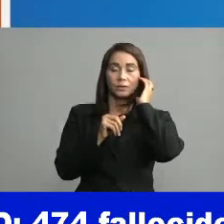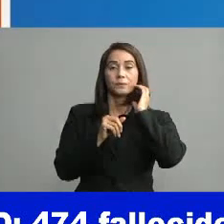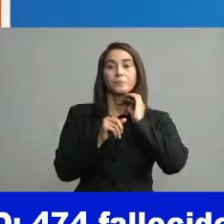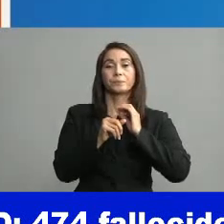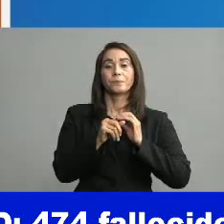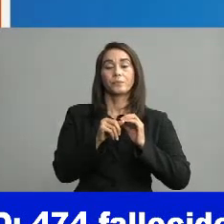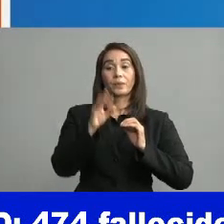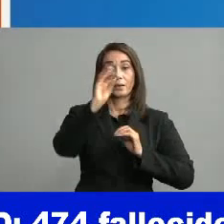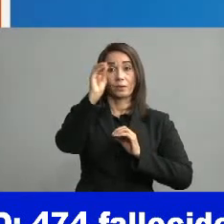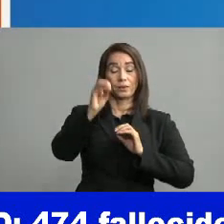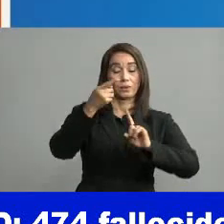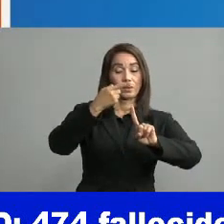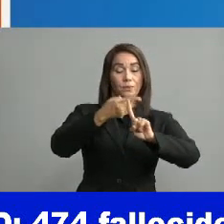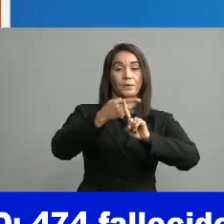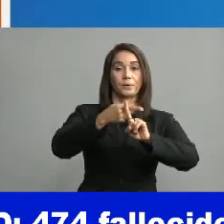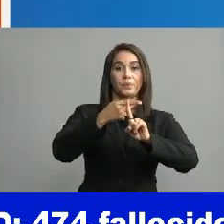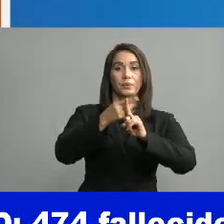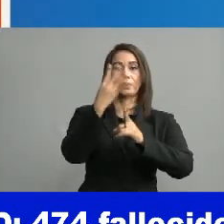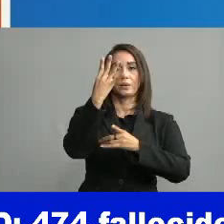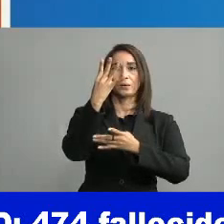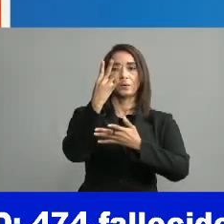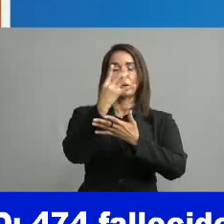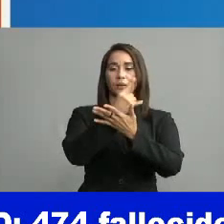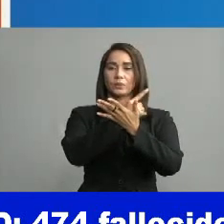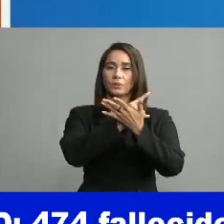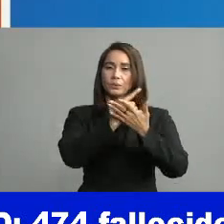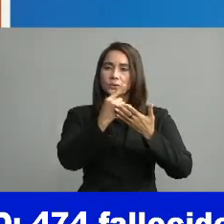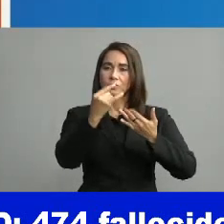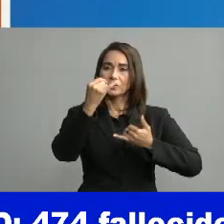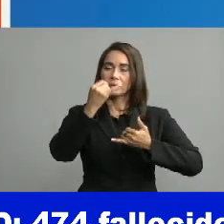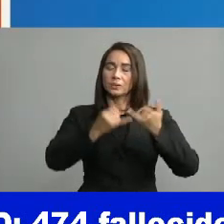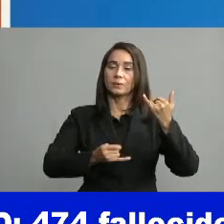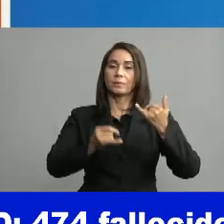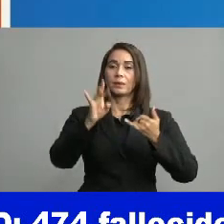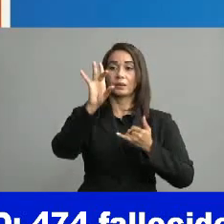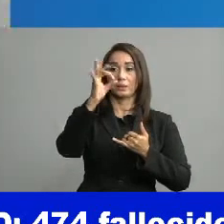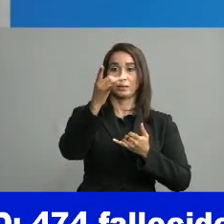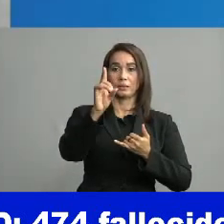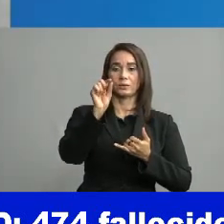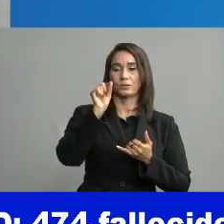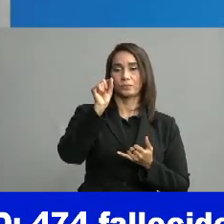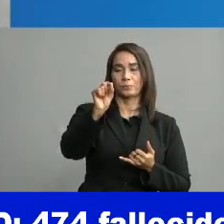de positividad de las últimas 4 semanas,